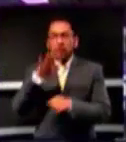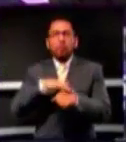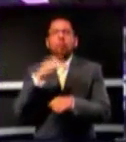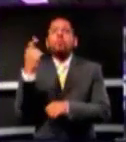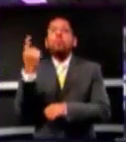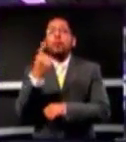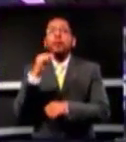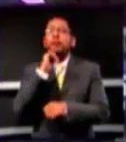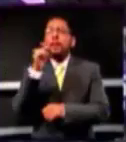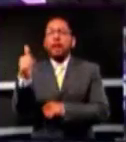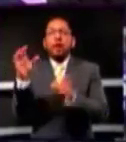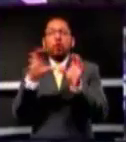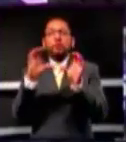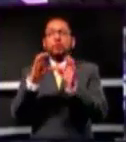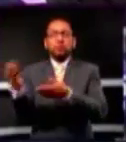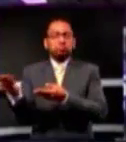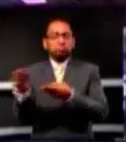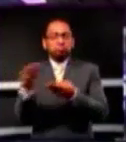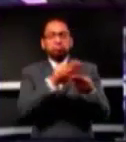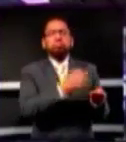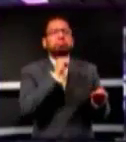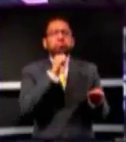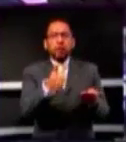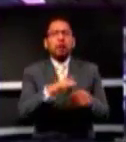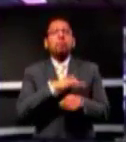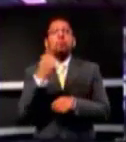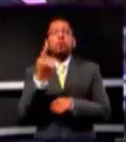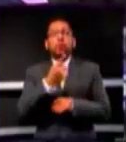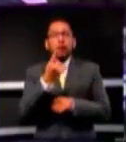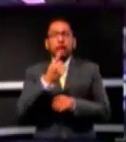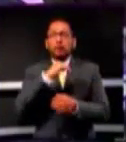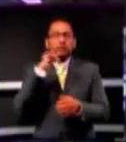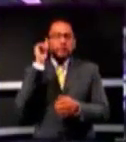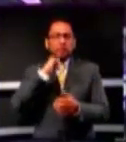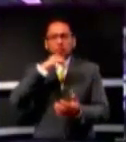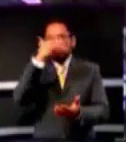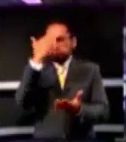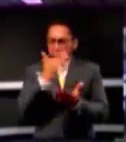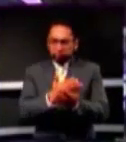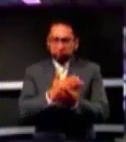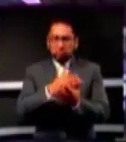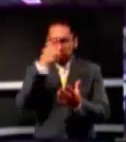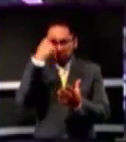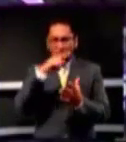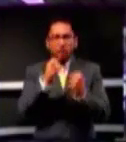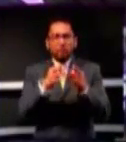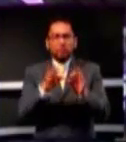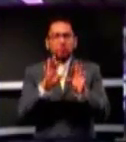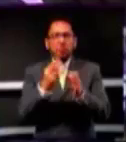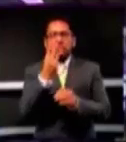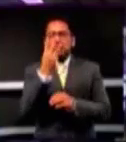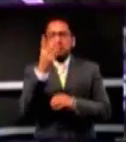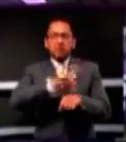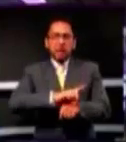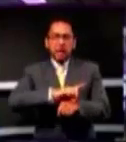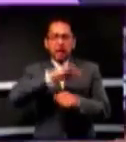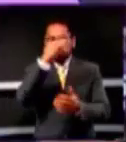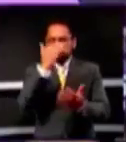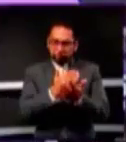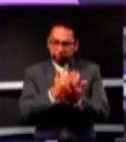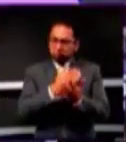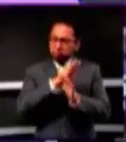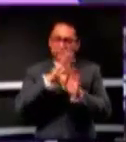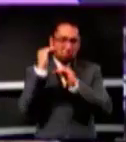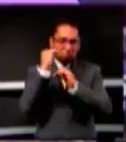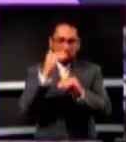no ha entregado esa constancia, uh-huh, y le damos como plazo, siempre damos plazo en cada oficio que emitimos en 3 días como máximo